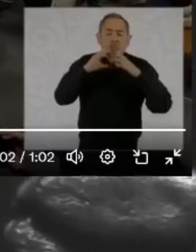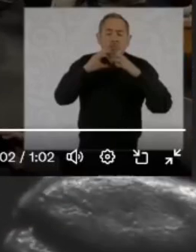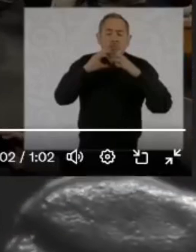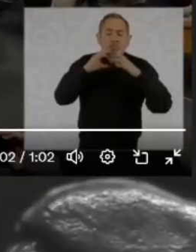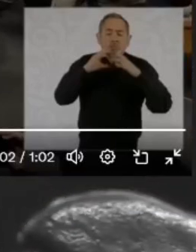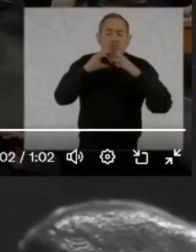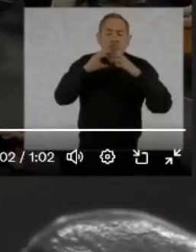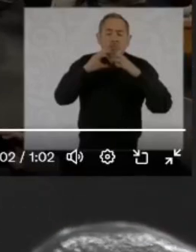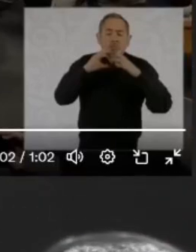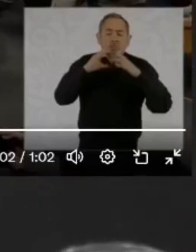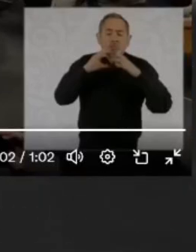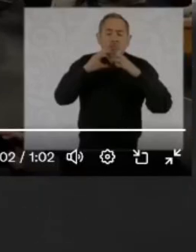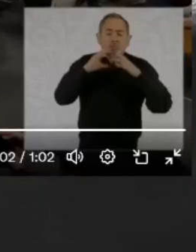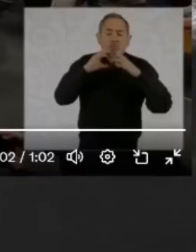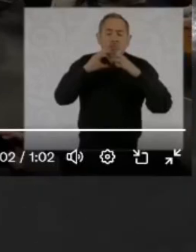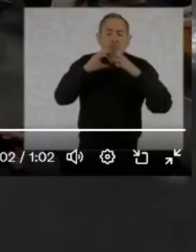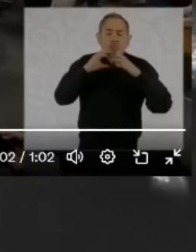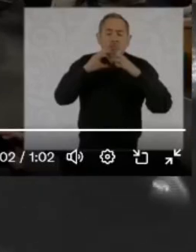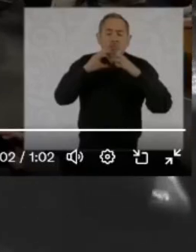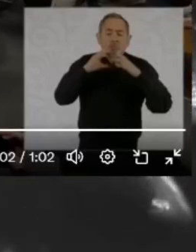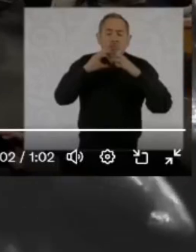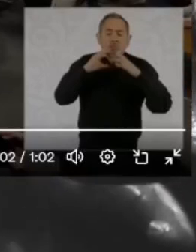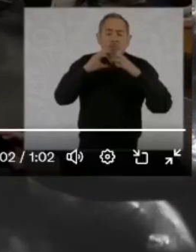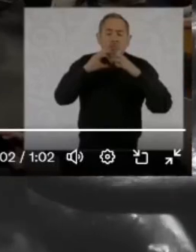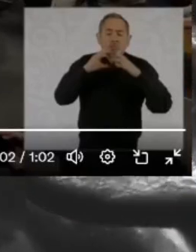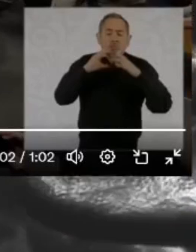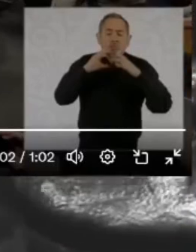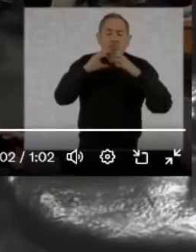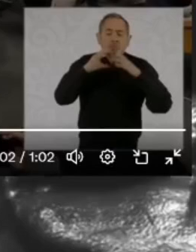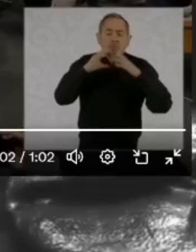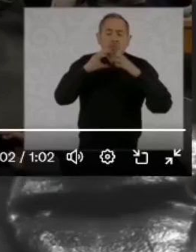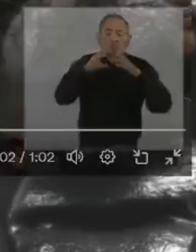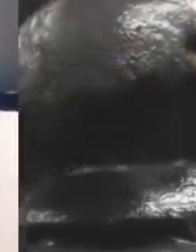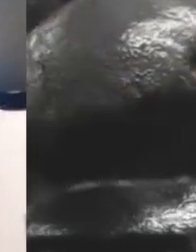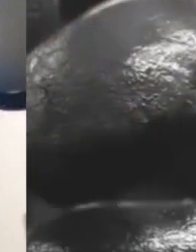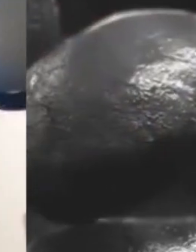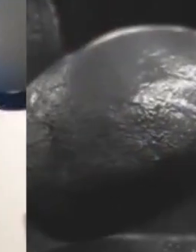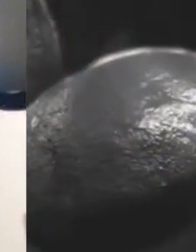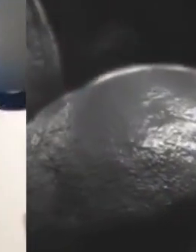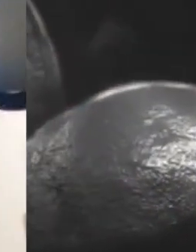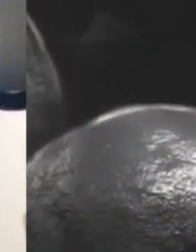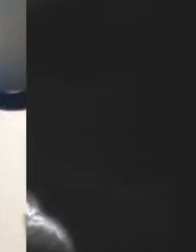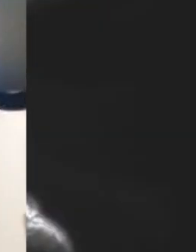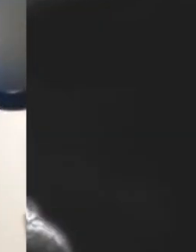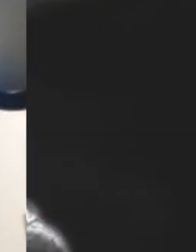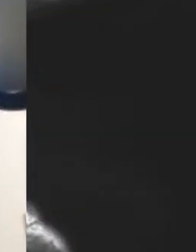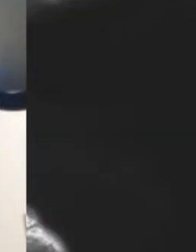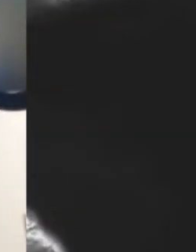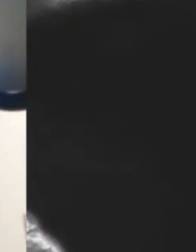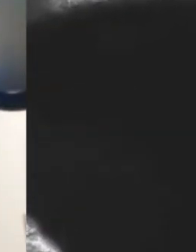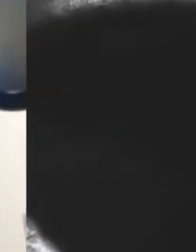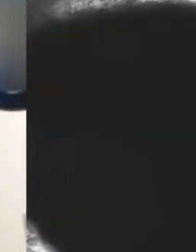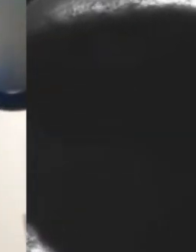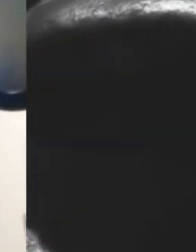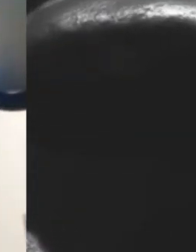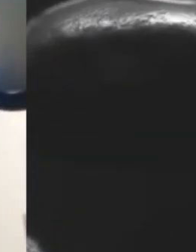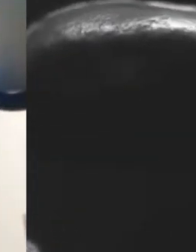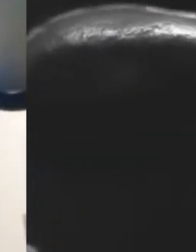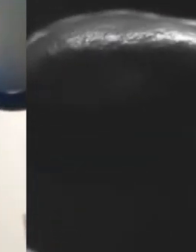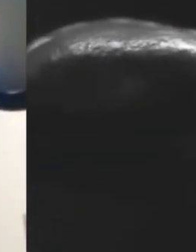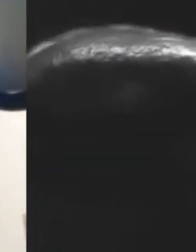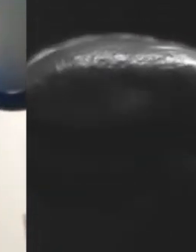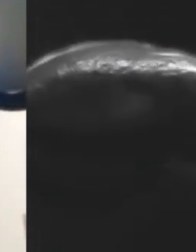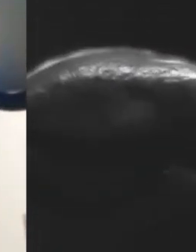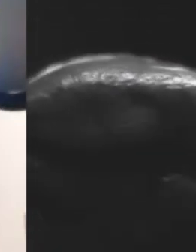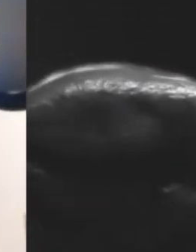se trabaja para la gente, en la 4ª transformación. No se le está preguntando. Así es aquí eso. Pues si me lo permiten, cierro esta parte aquí y